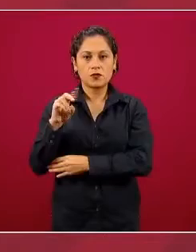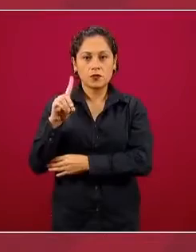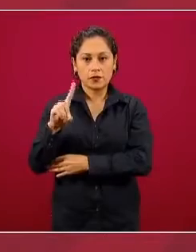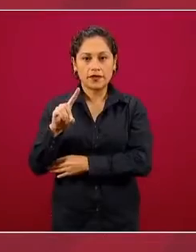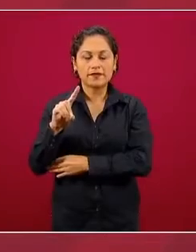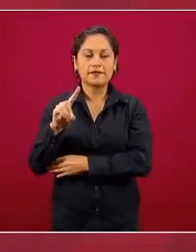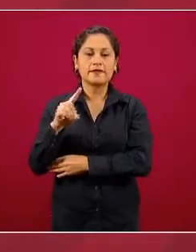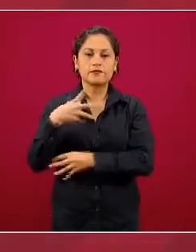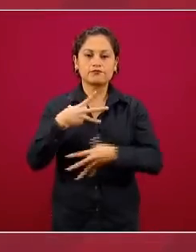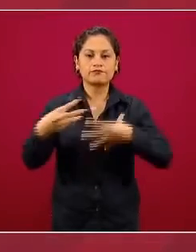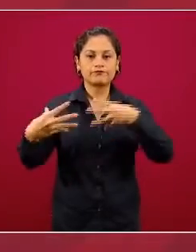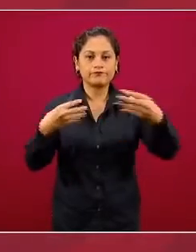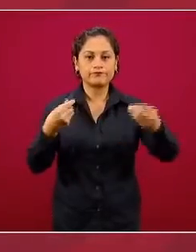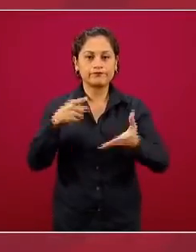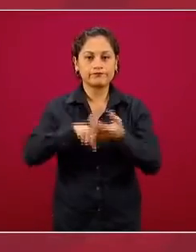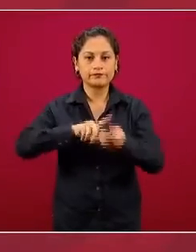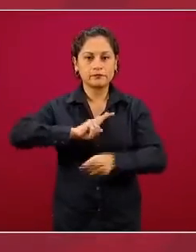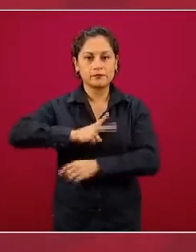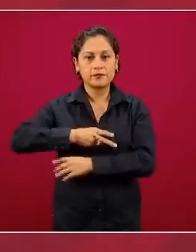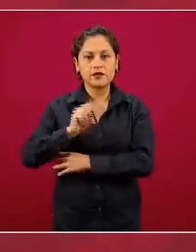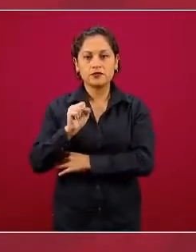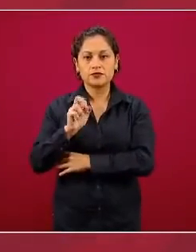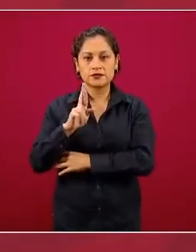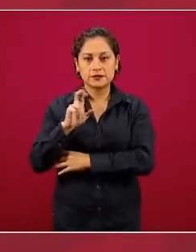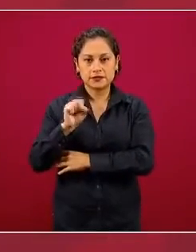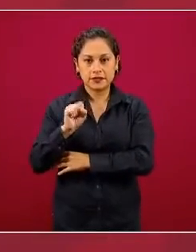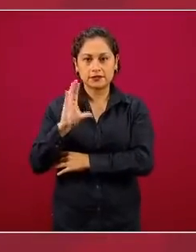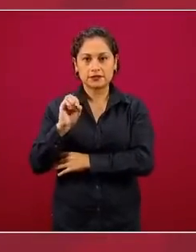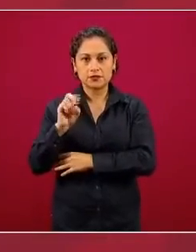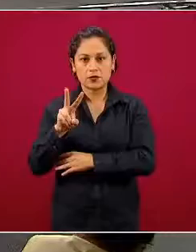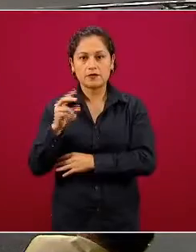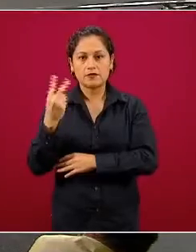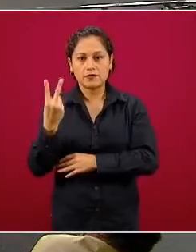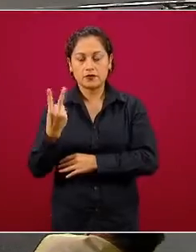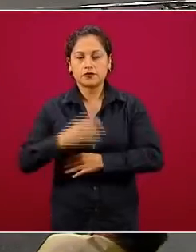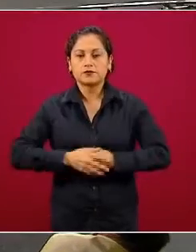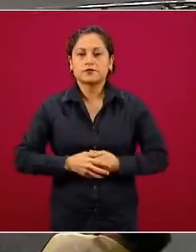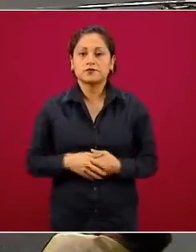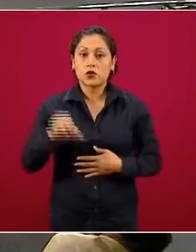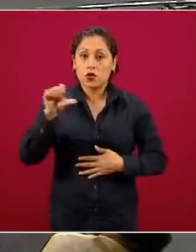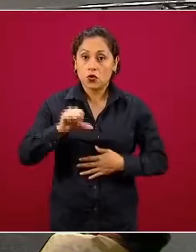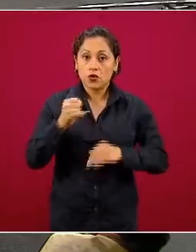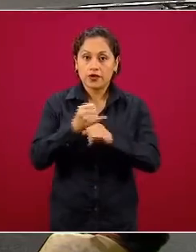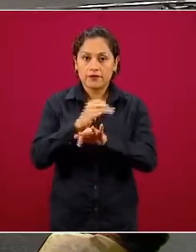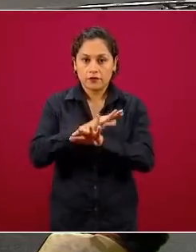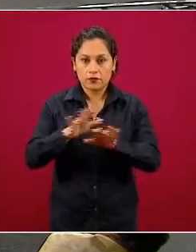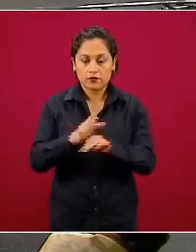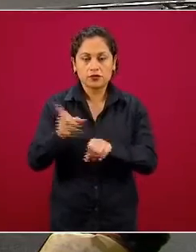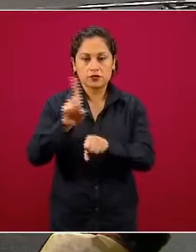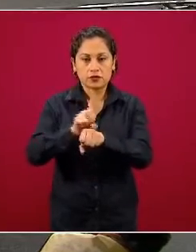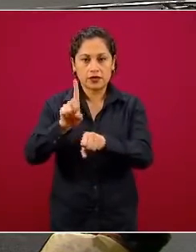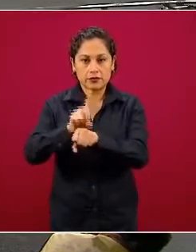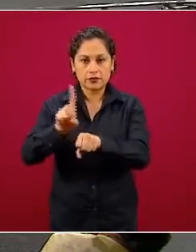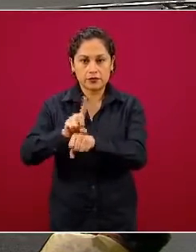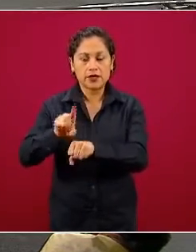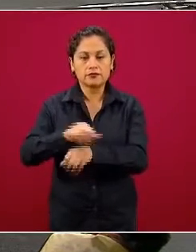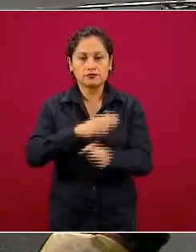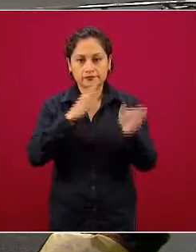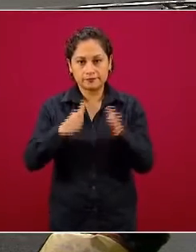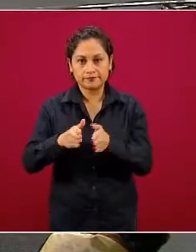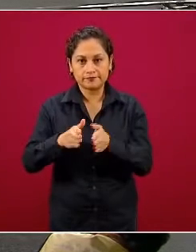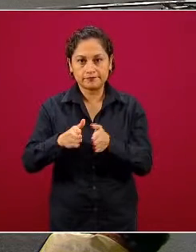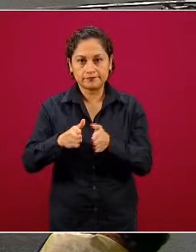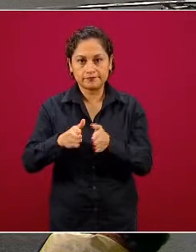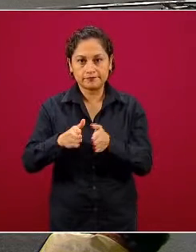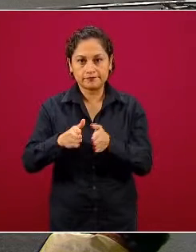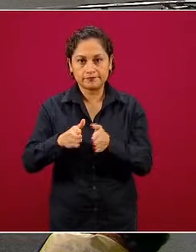nuevo coronavirus SARS-CoV-2. Hoy nos vamos a enfocar en dos elementos: el primero, el informe técnico diario, y el segundo, tenemos el privilegio